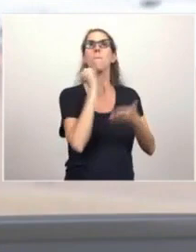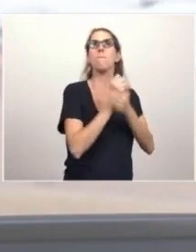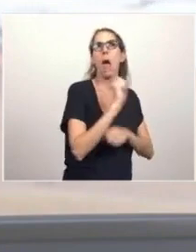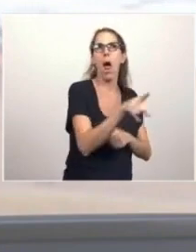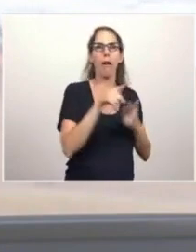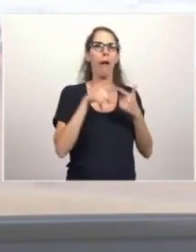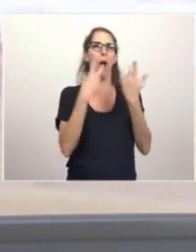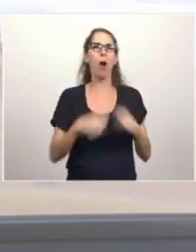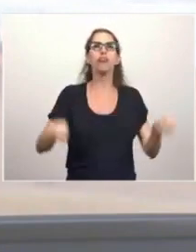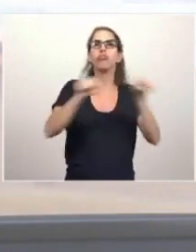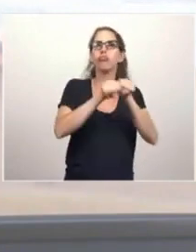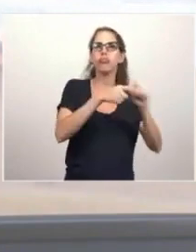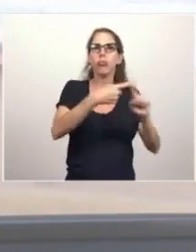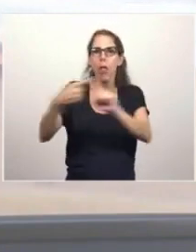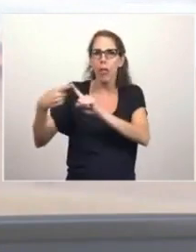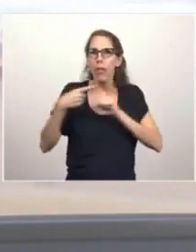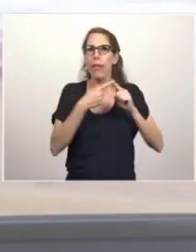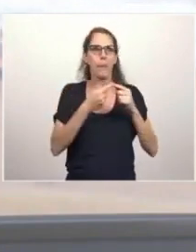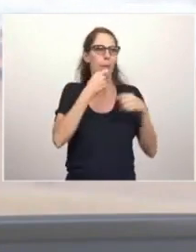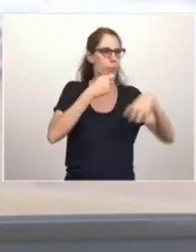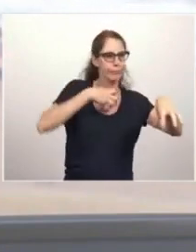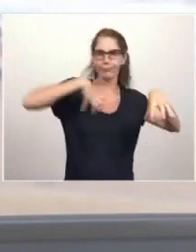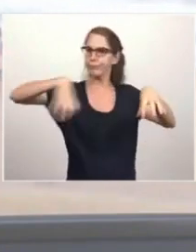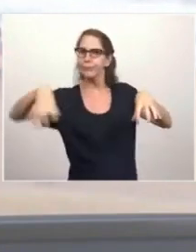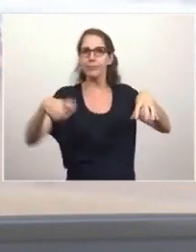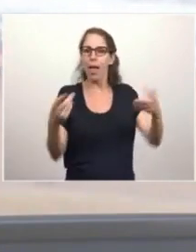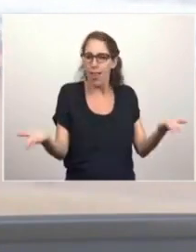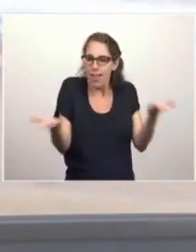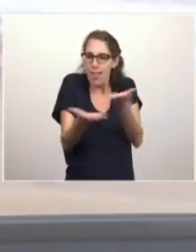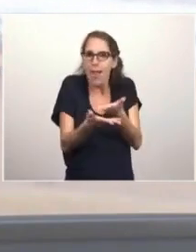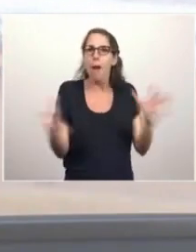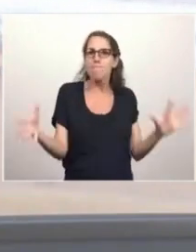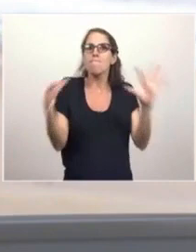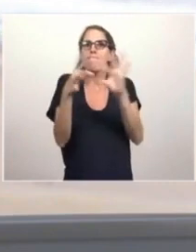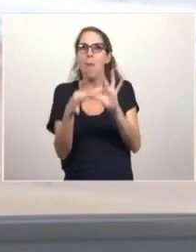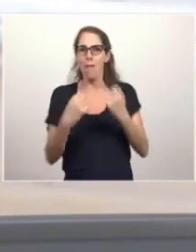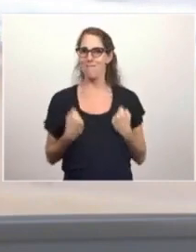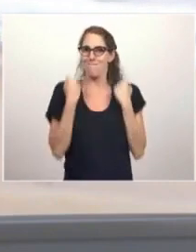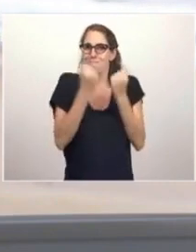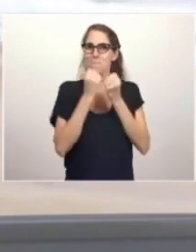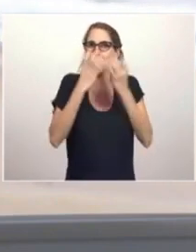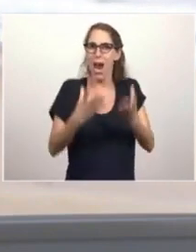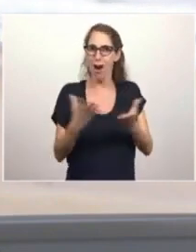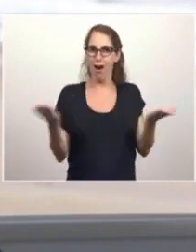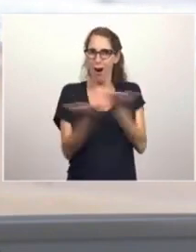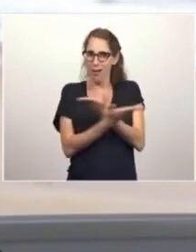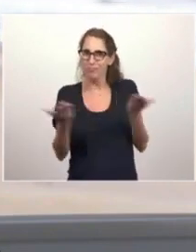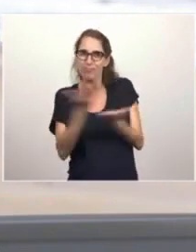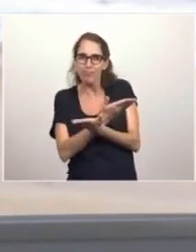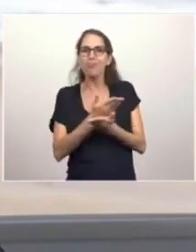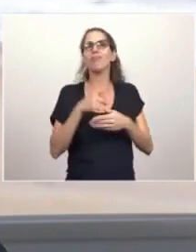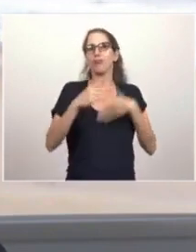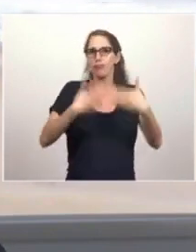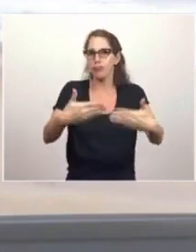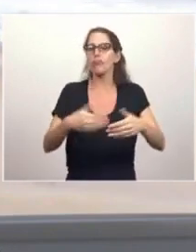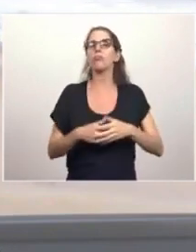entre diferentes cooperativas para que puedan hacer sinergia y de esa manera alcanzar una frontera